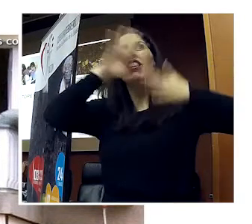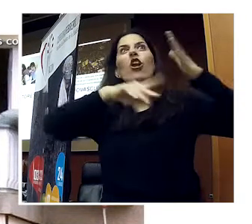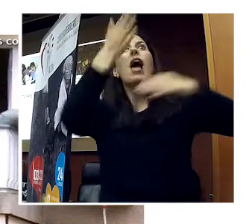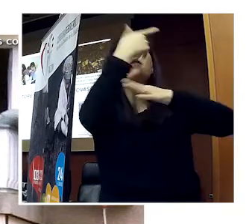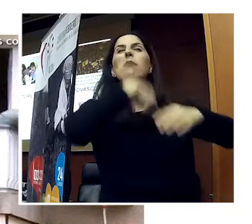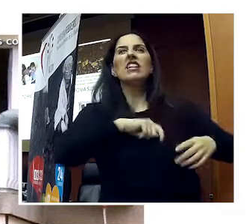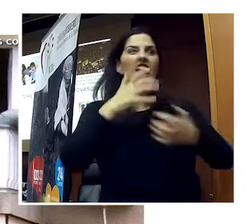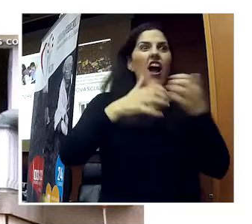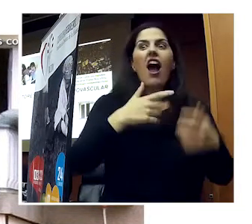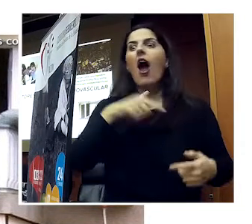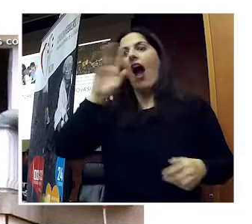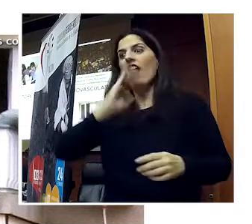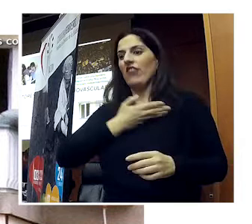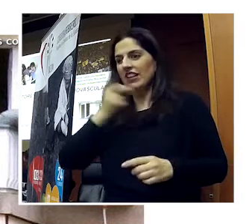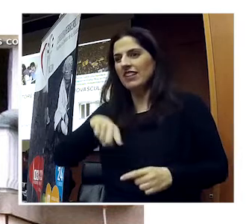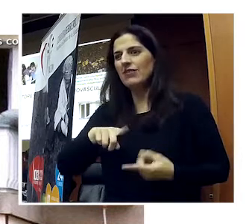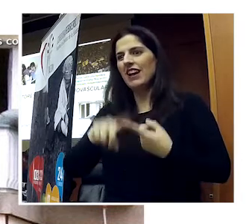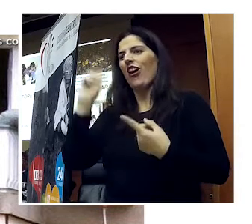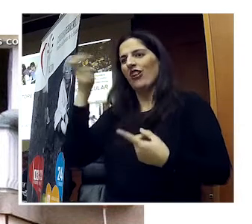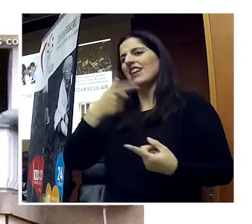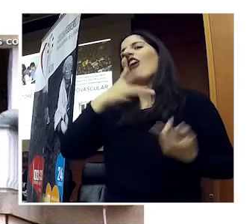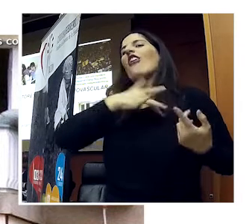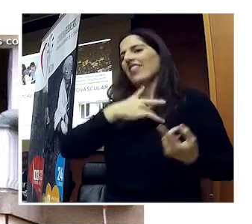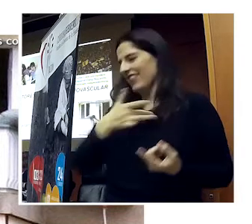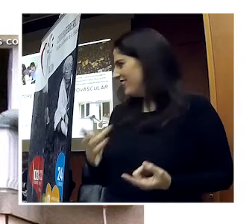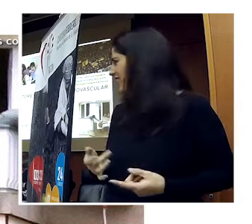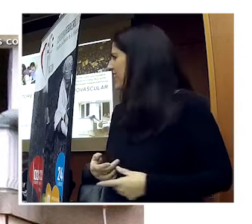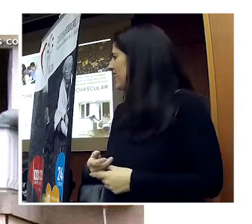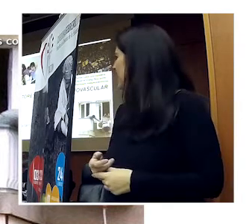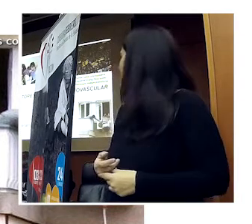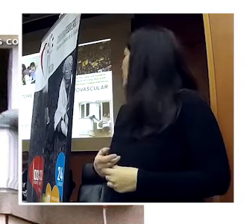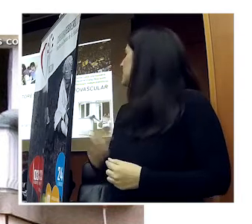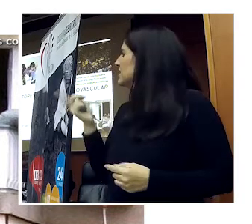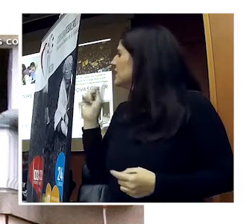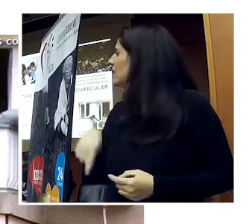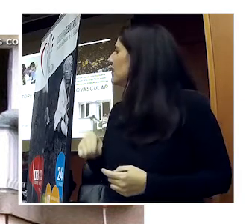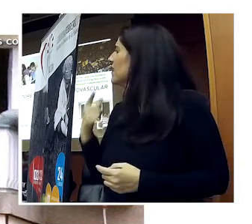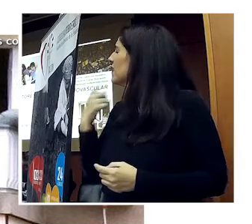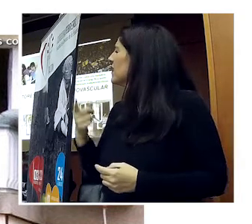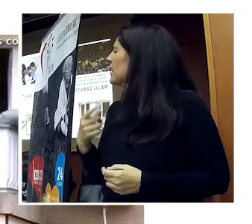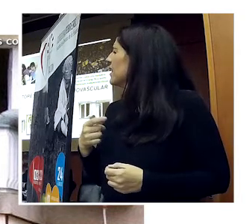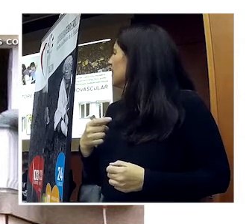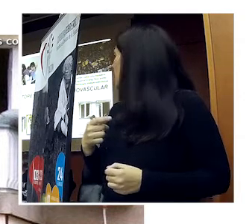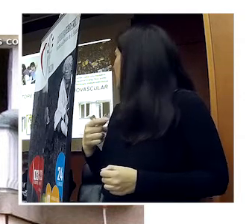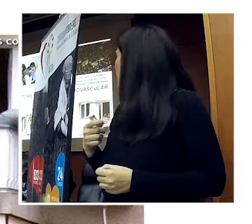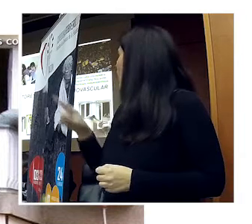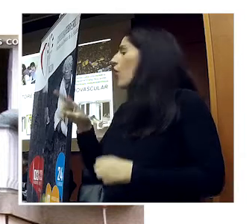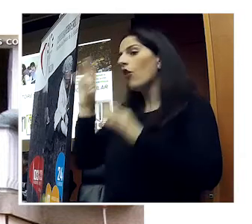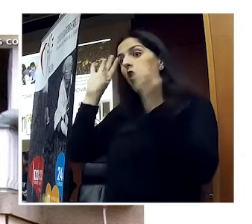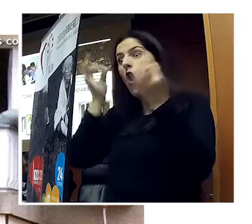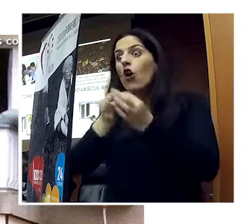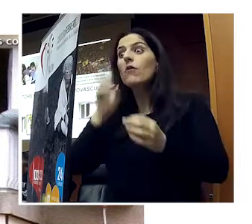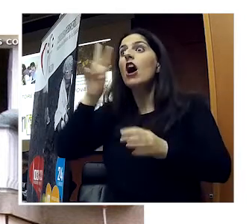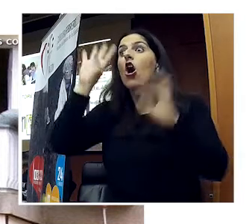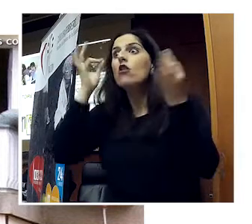forma inadecuada aparatos de aire acondicionado, o incluso, yo sé que el profesor Pérez Jiménez es muy amante de nuestro Córdoba, pues